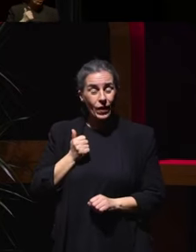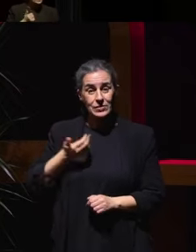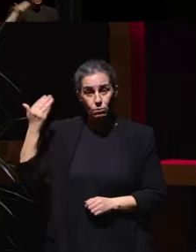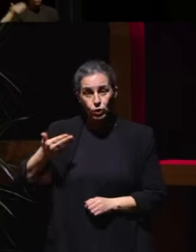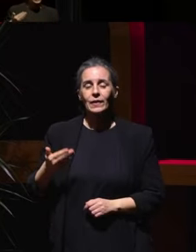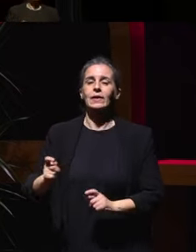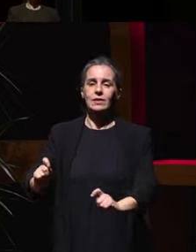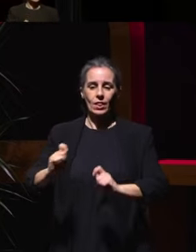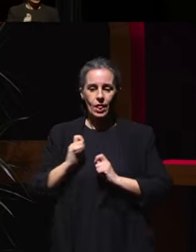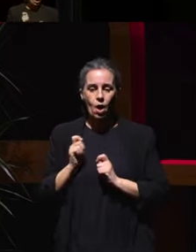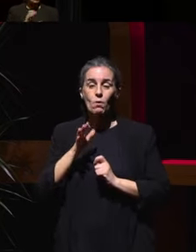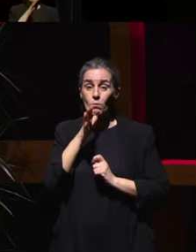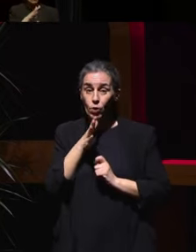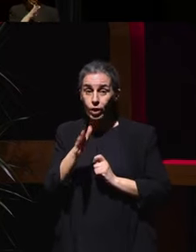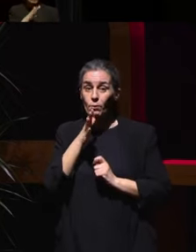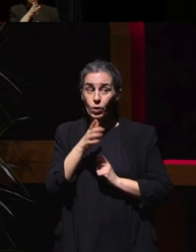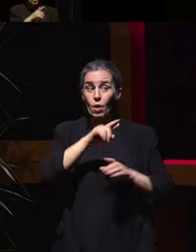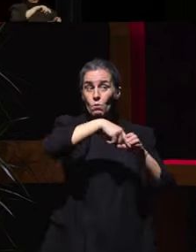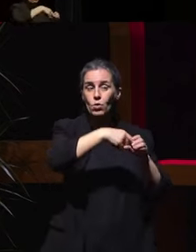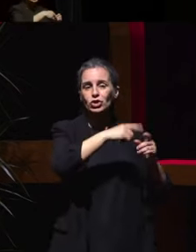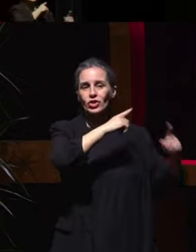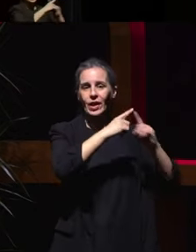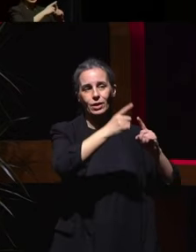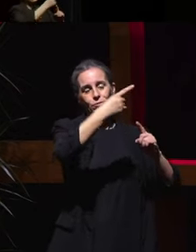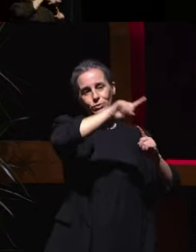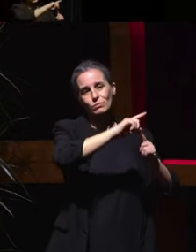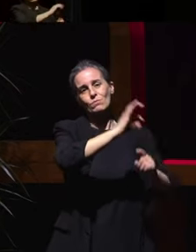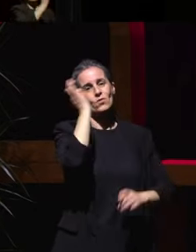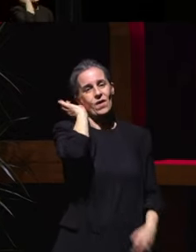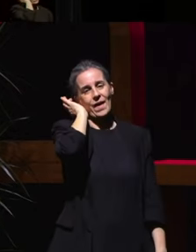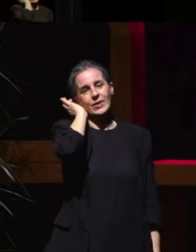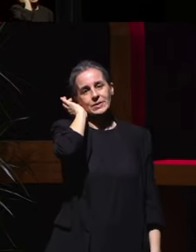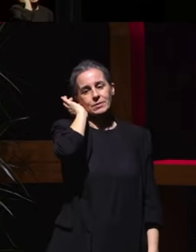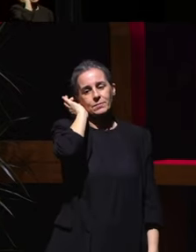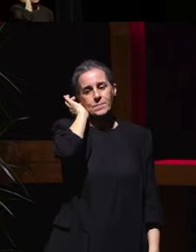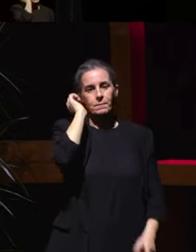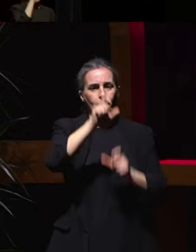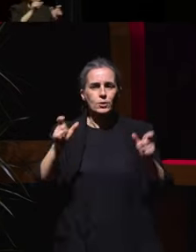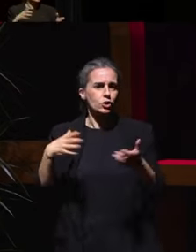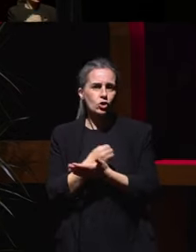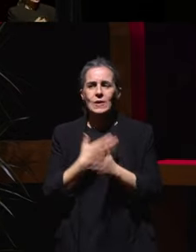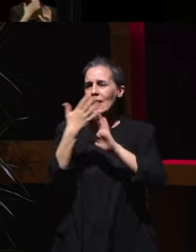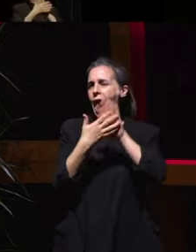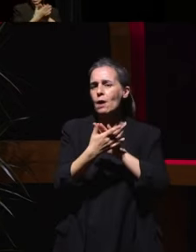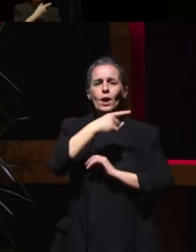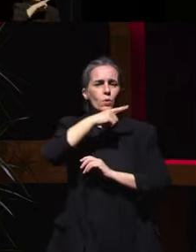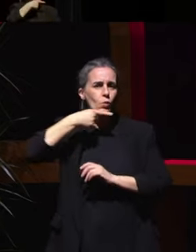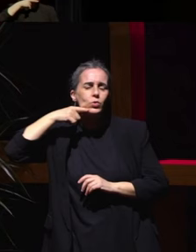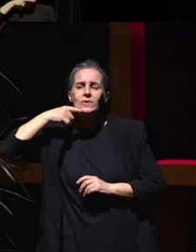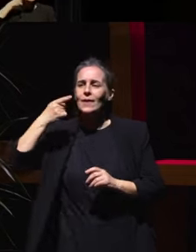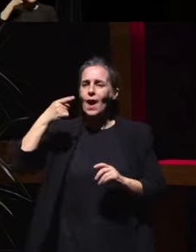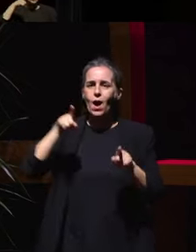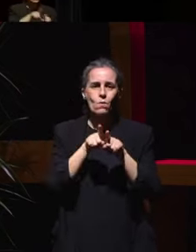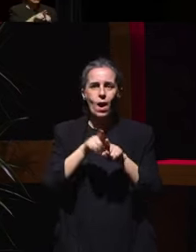sido porque los grandes puestos directivos son mujeres. Todo el mundo habla de Rusia como si todos conociéramos Rusia y en este